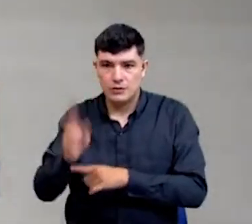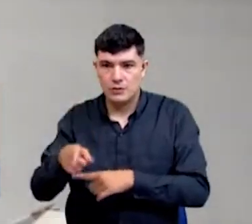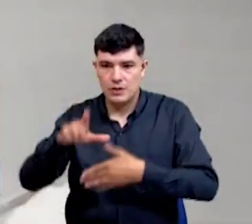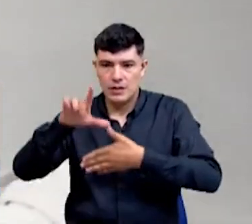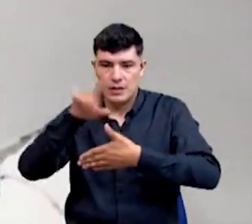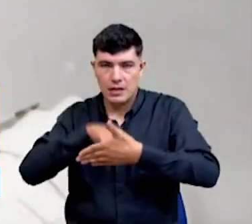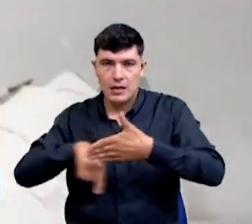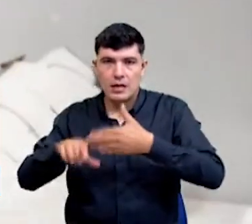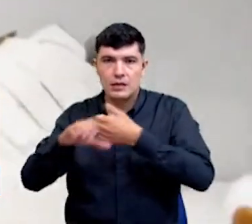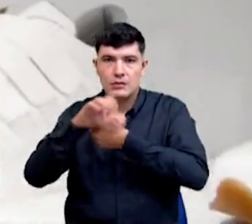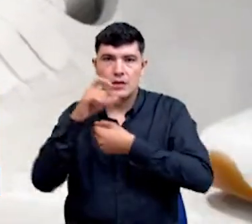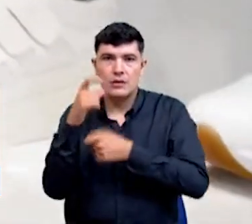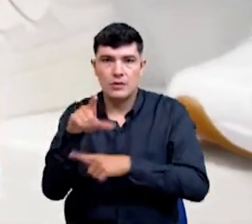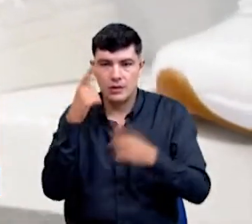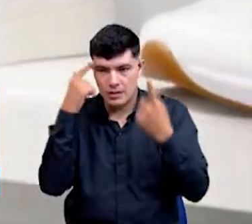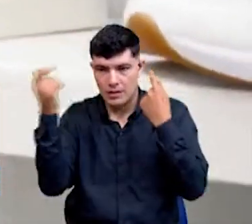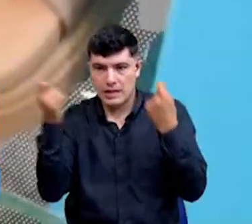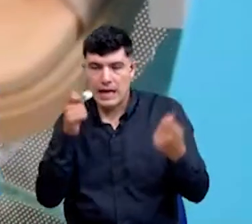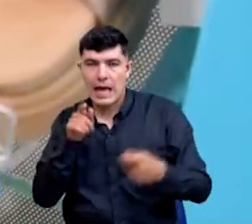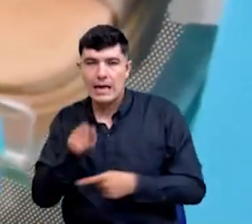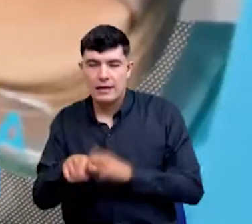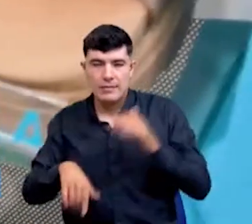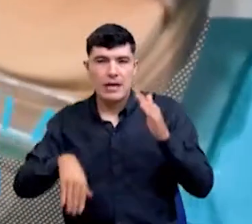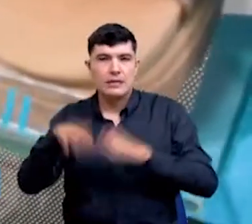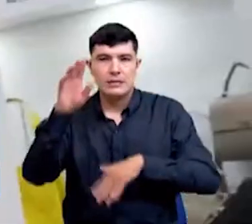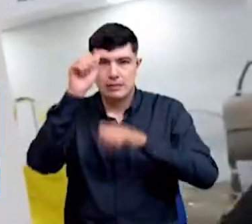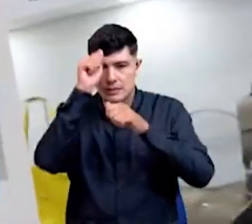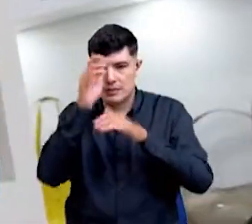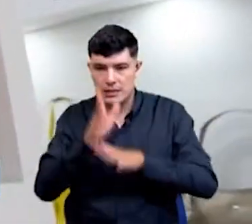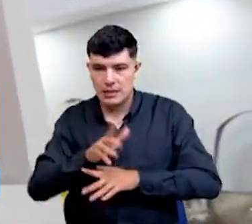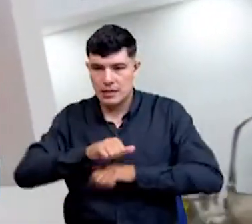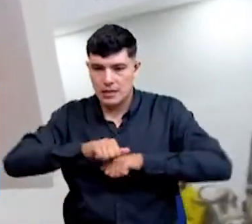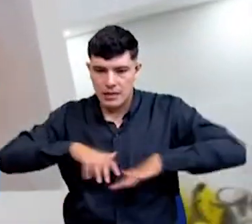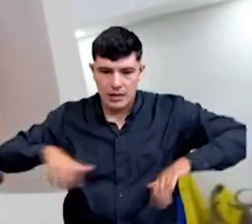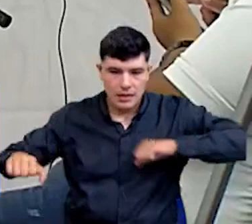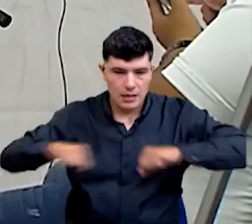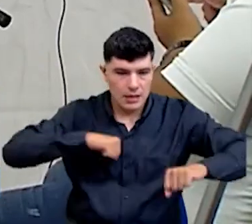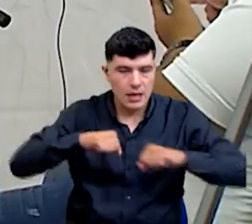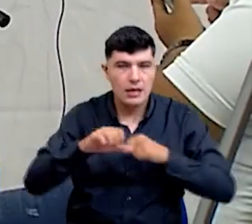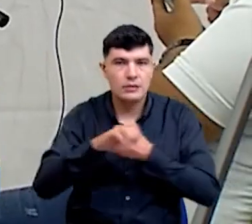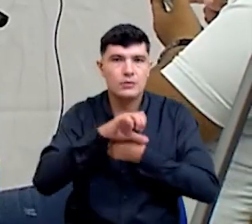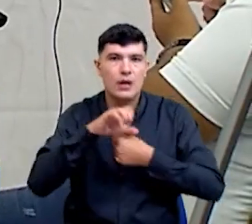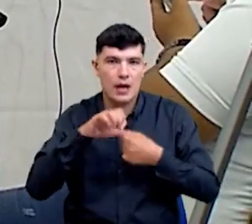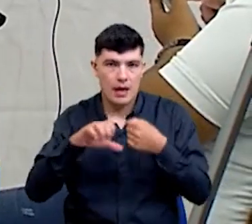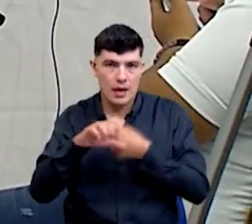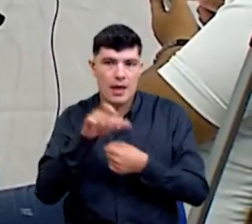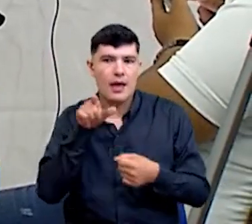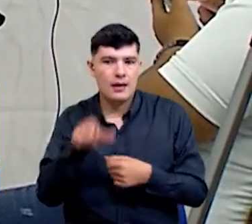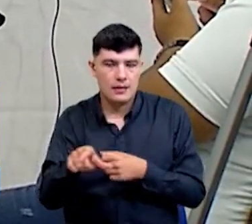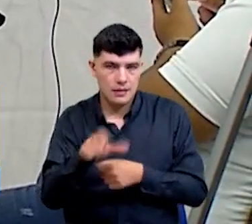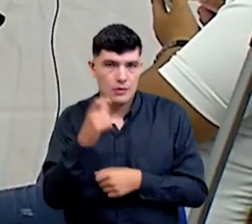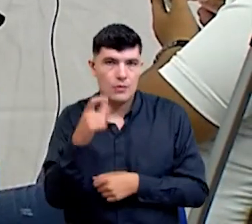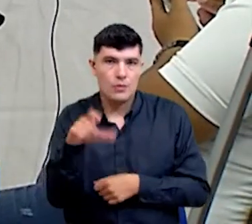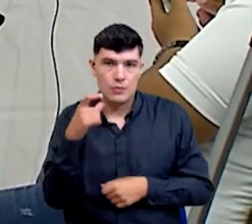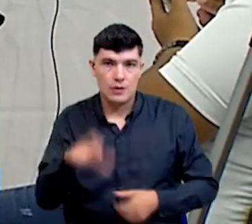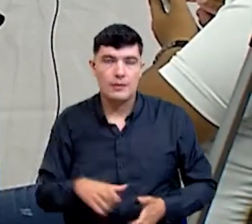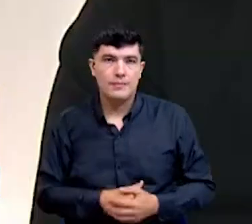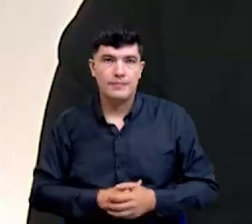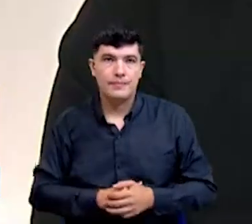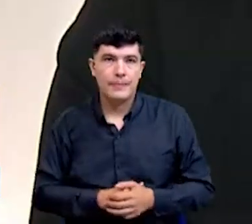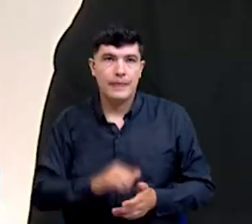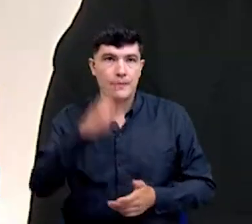como ya nos decía Sergio es una de las fronteras más dinámicas del América Latina para el alcalde de Cúcuta y el presidente